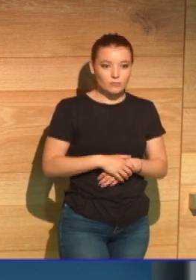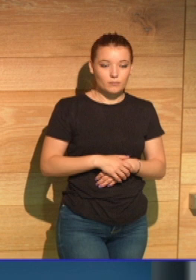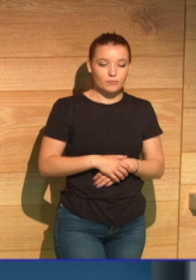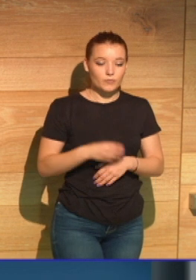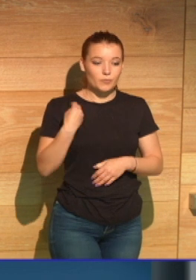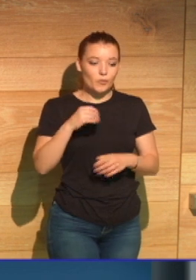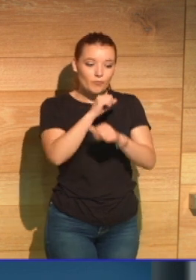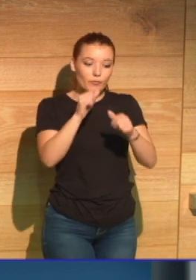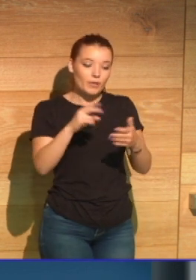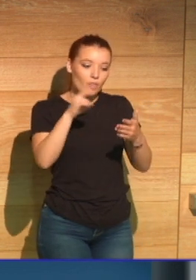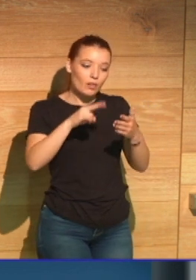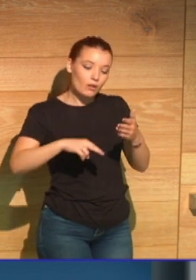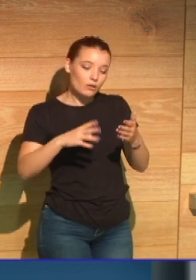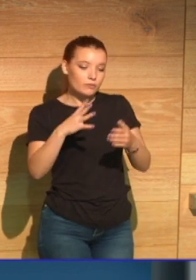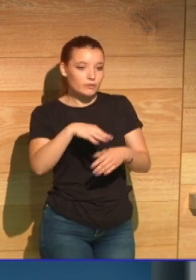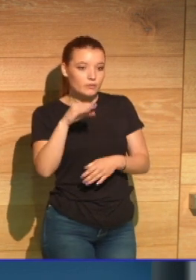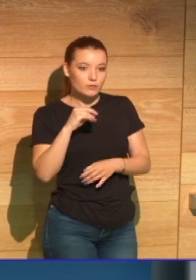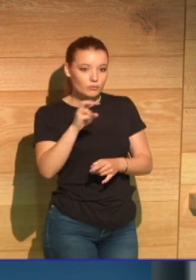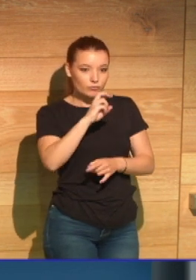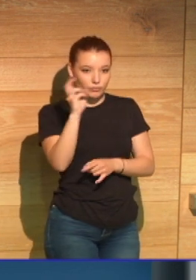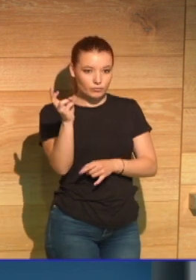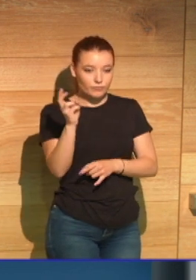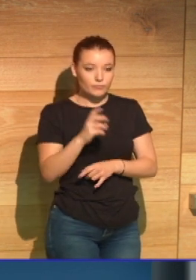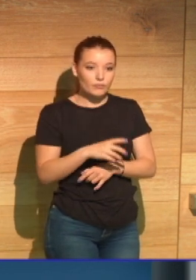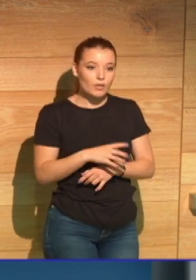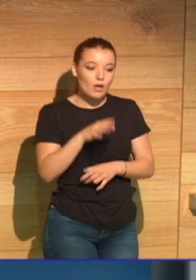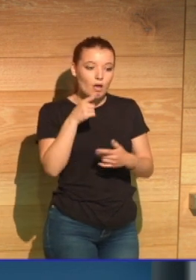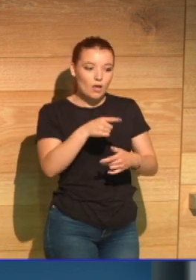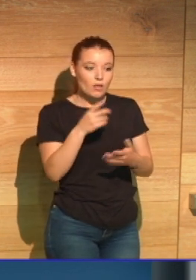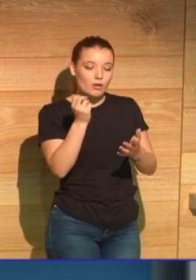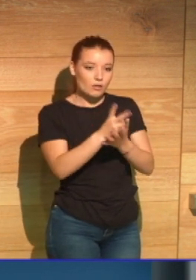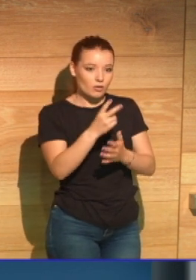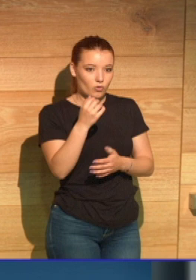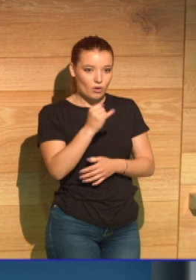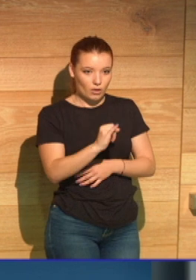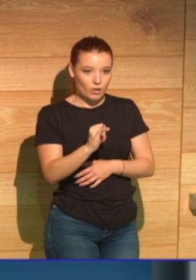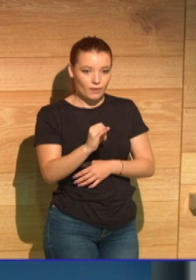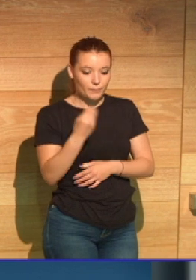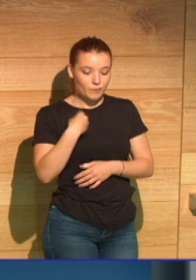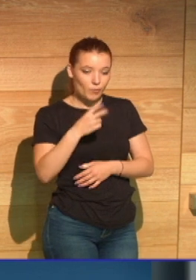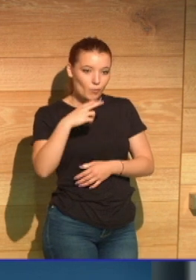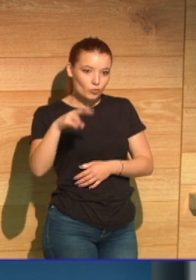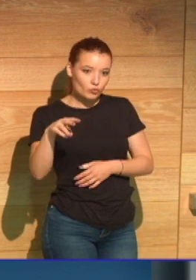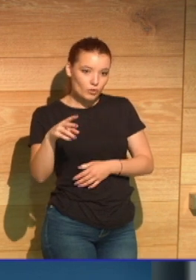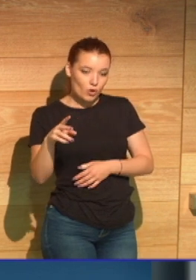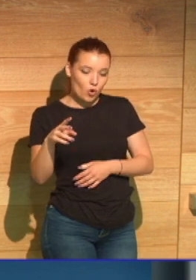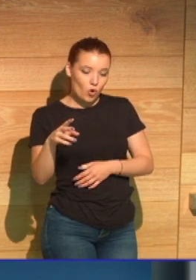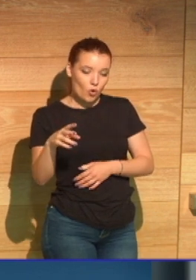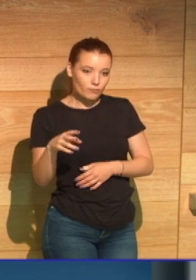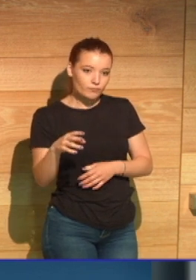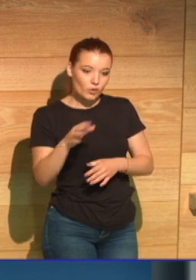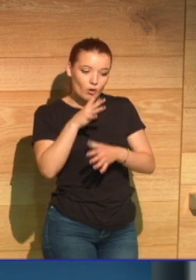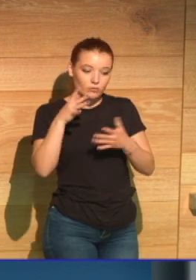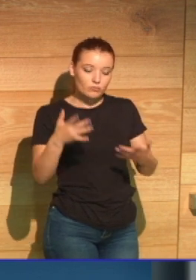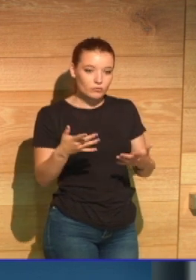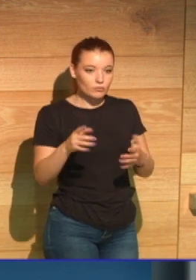de entenderse. Y ahí teníamos un reto importantísimo, ¿no? Convertirnos en un museo actual y entender además lo que significa ser un museo de